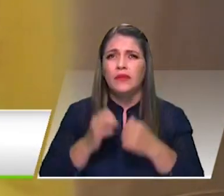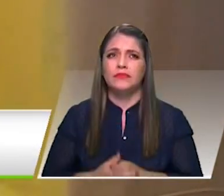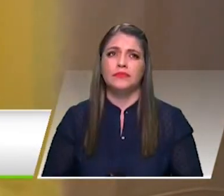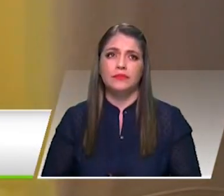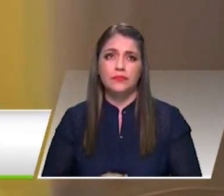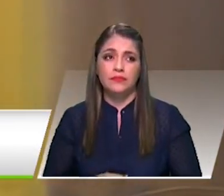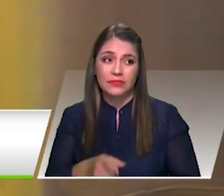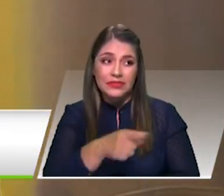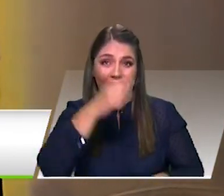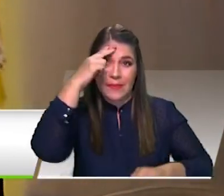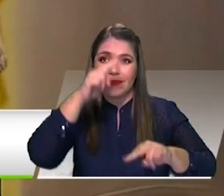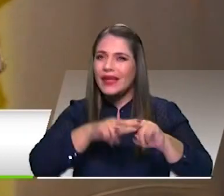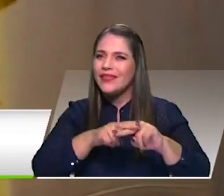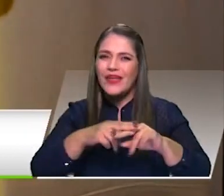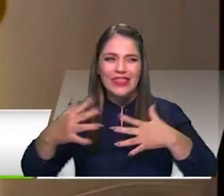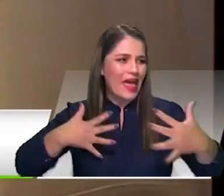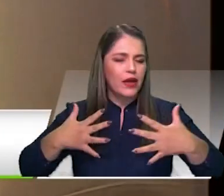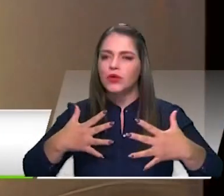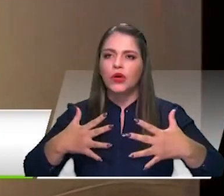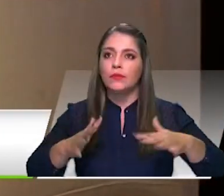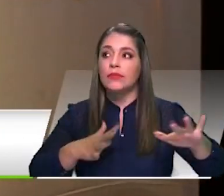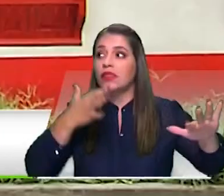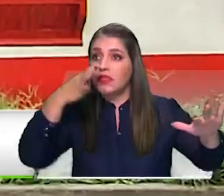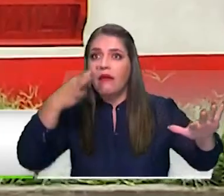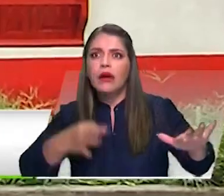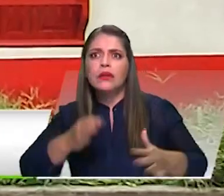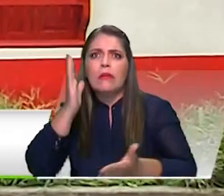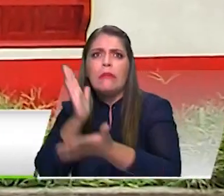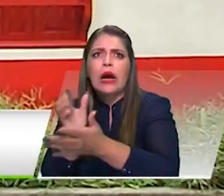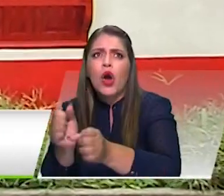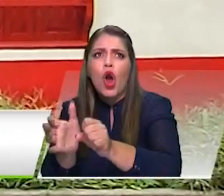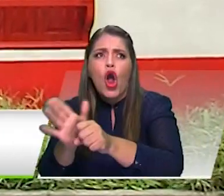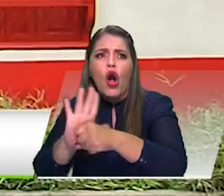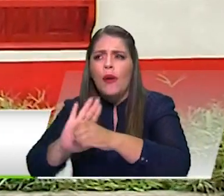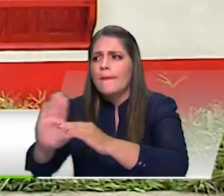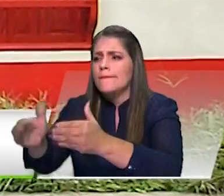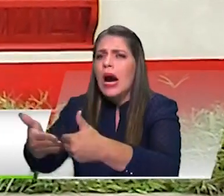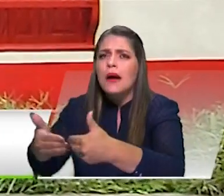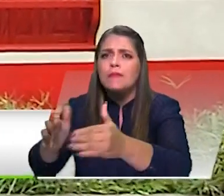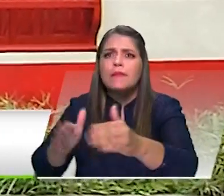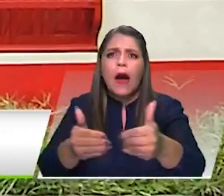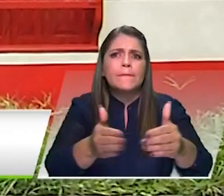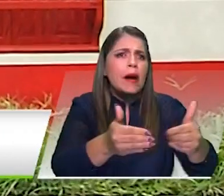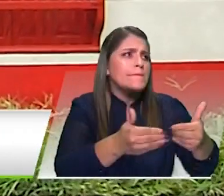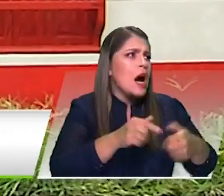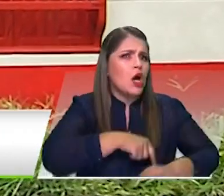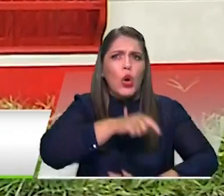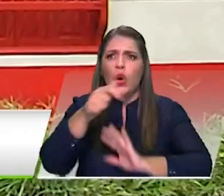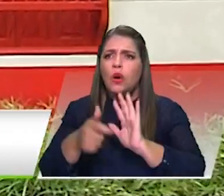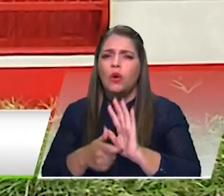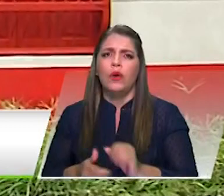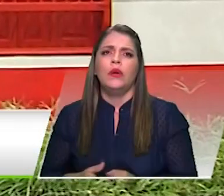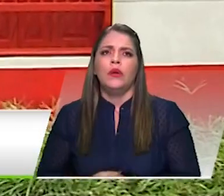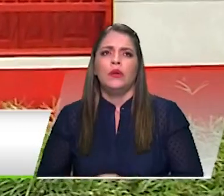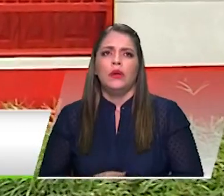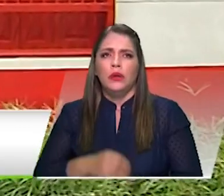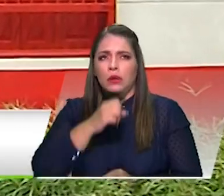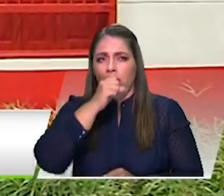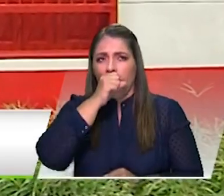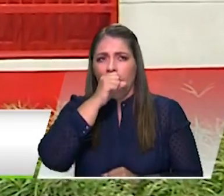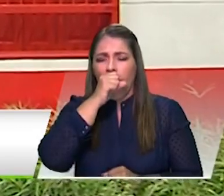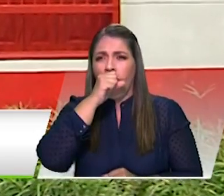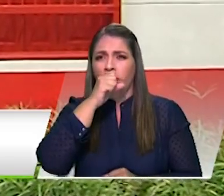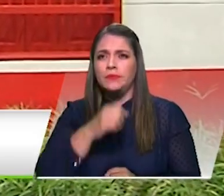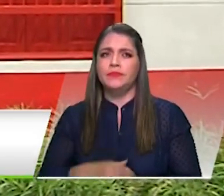ficción, se convirtió en una realidad ineludible. Los teatros cerraron abruptamente sus puertas.